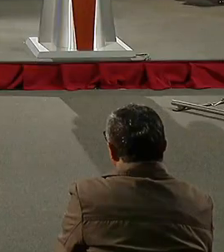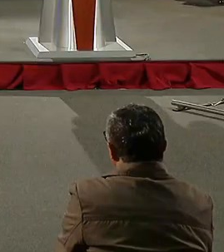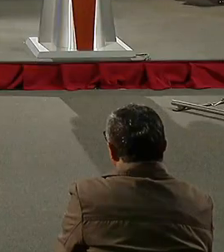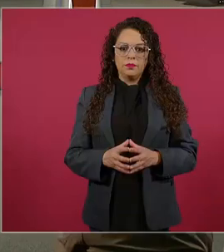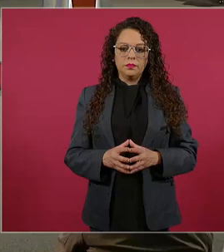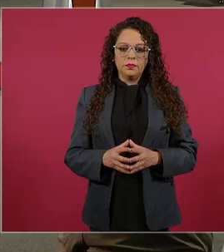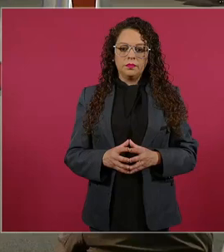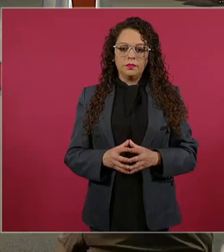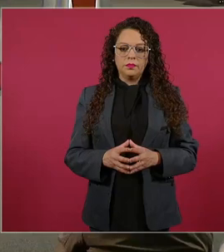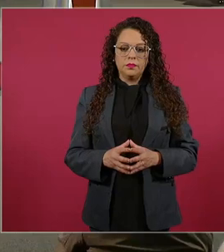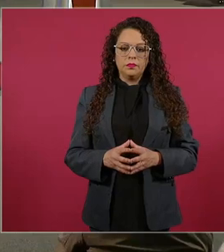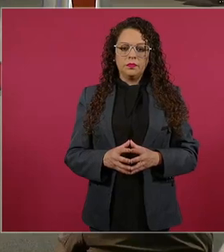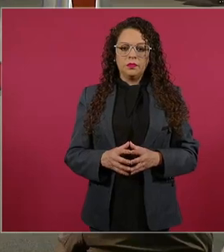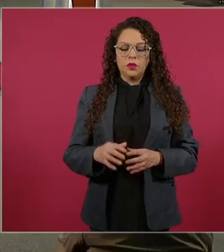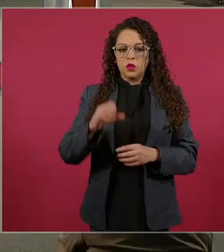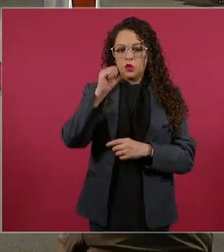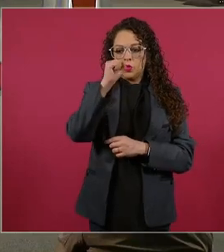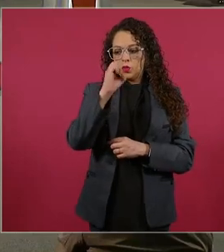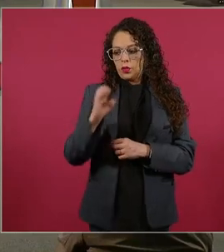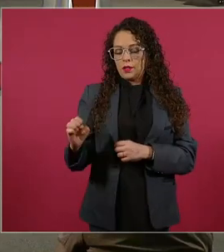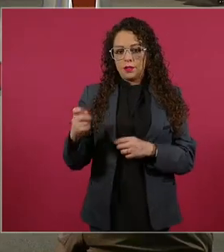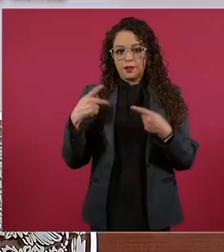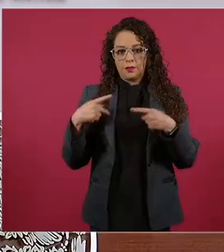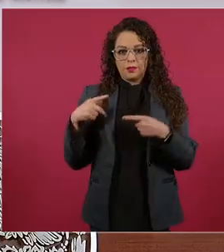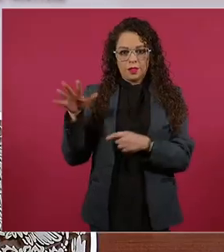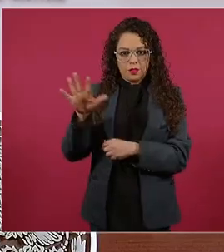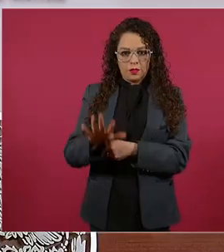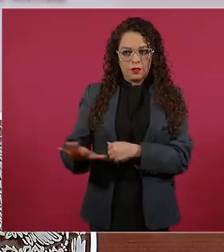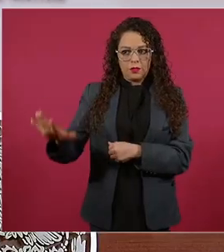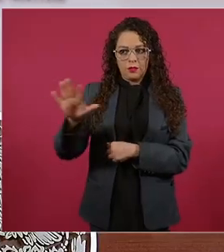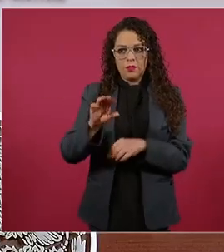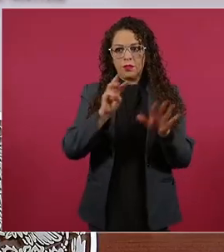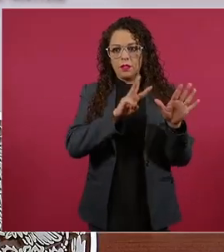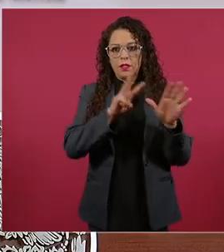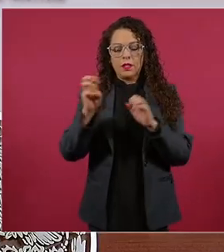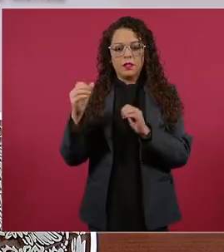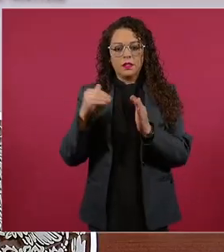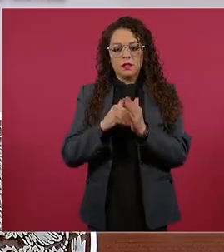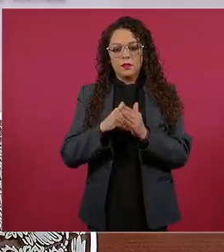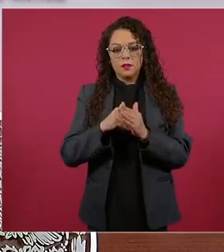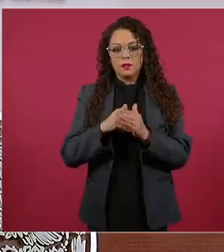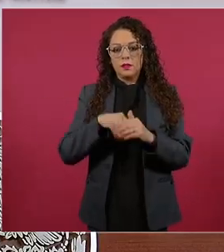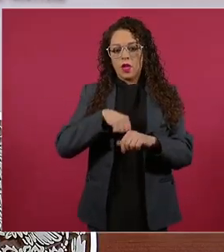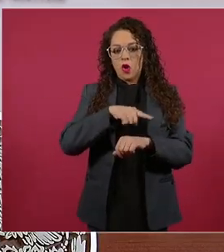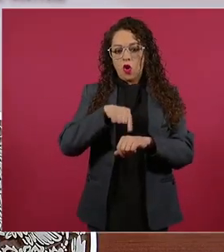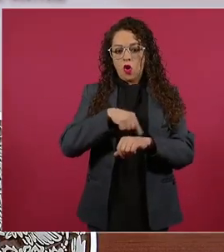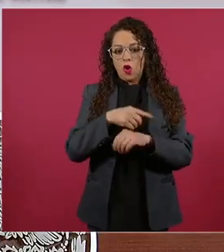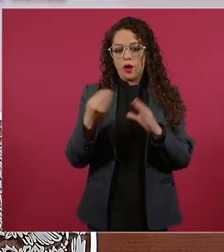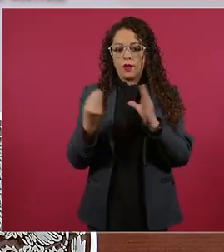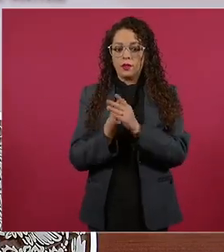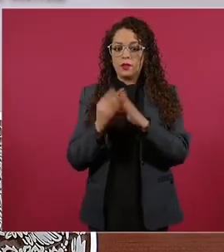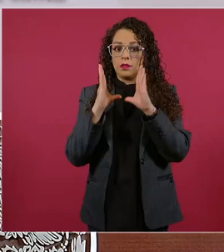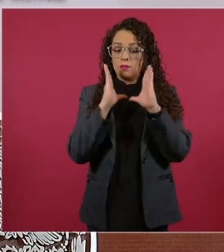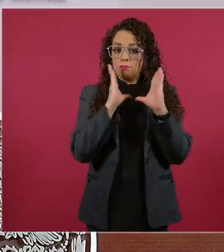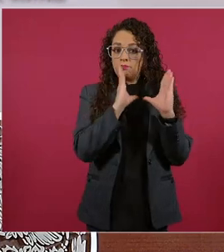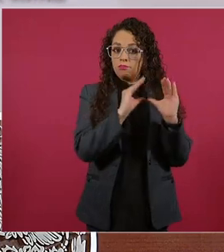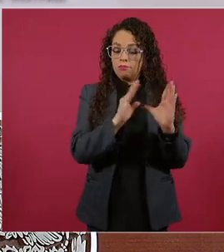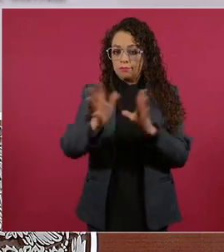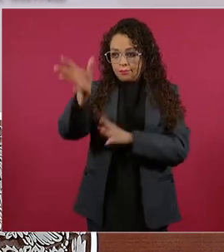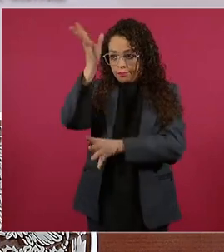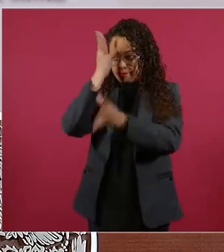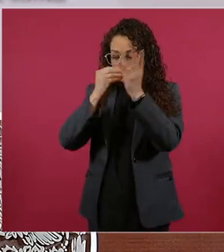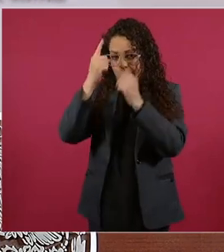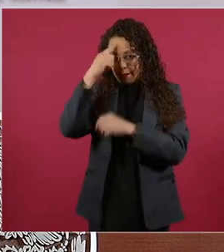del sur sureste, tuvimos 300.000 horas de capacitación. En la próxima lámina hacemos